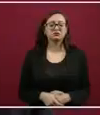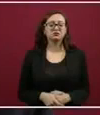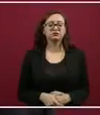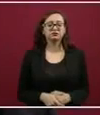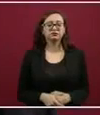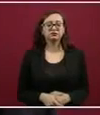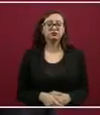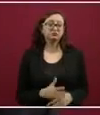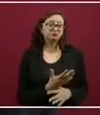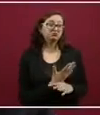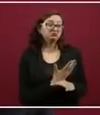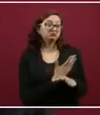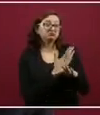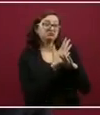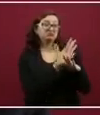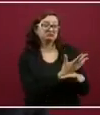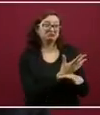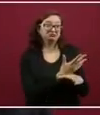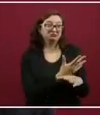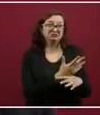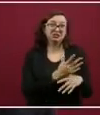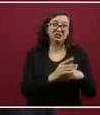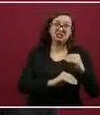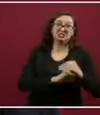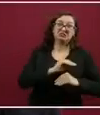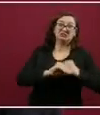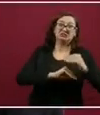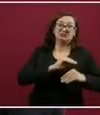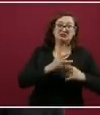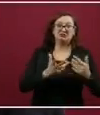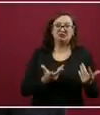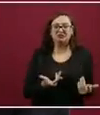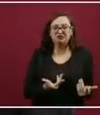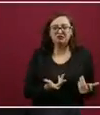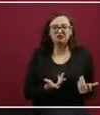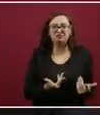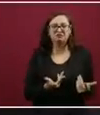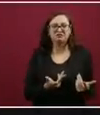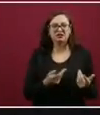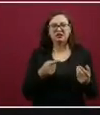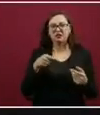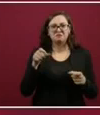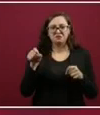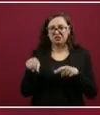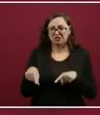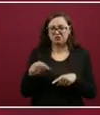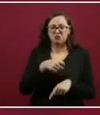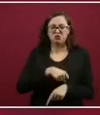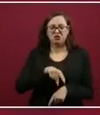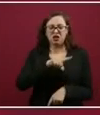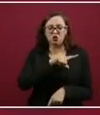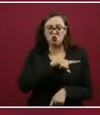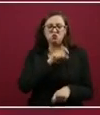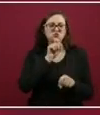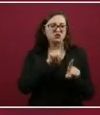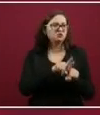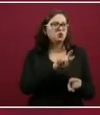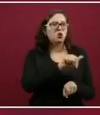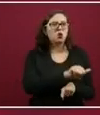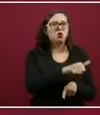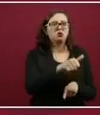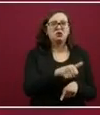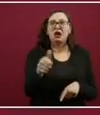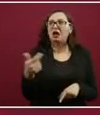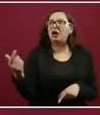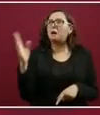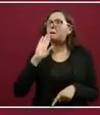no solo en este caso, sino en otros, de que se va a afectar el servicio,